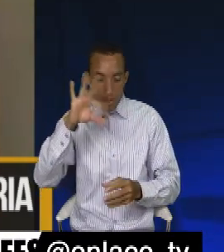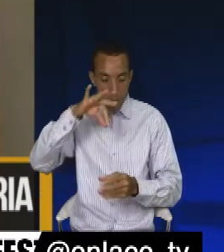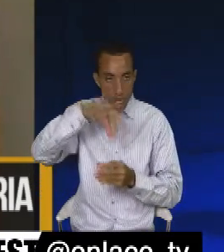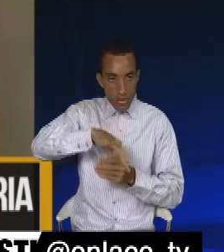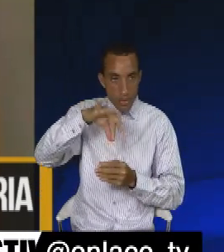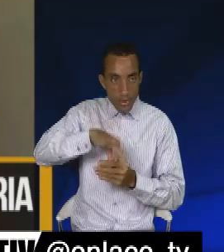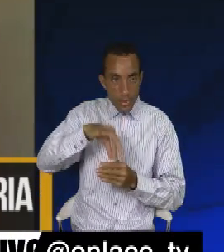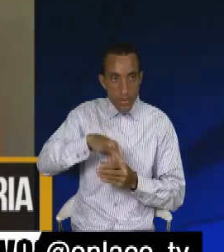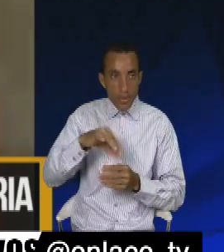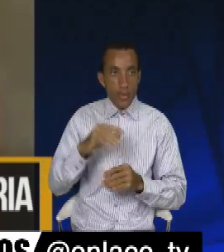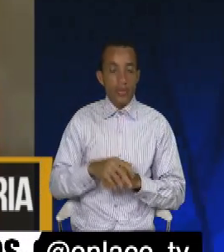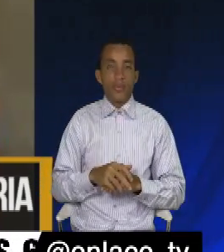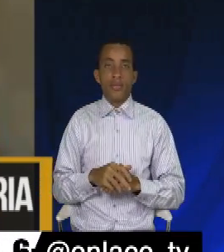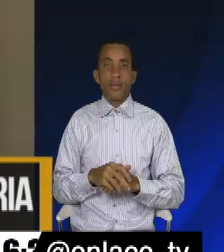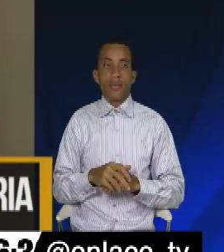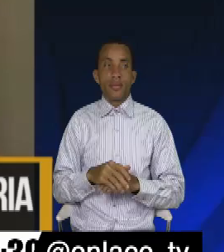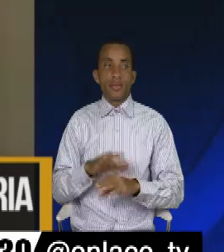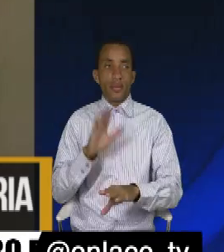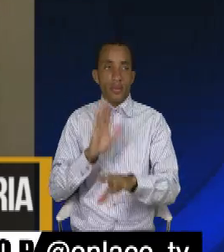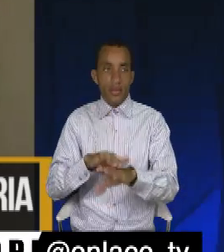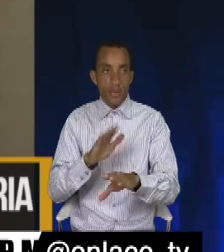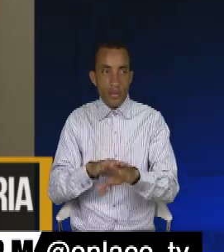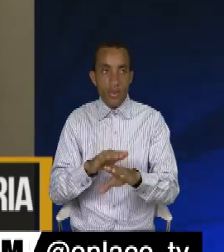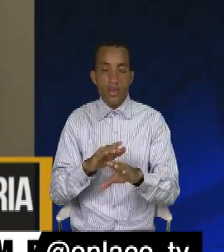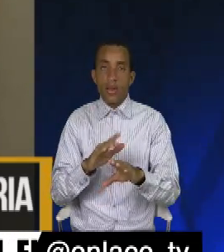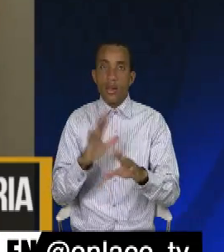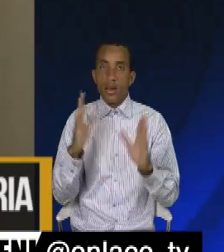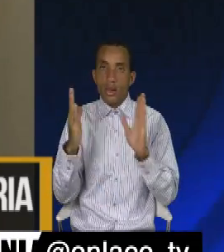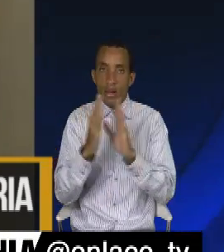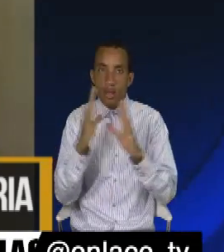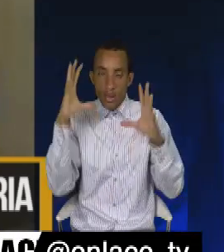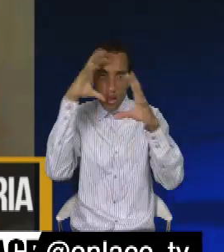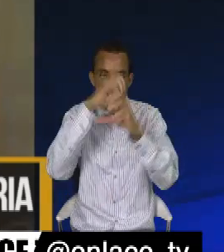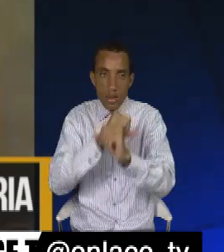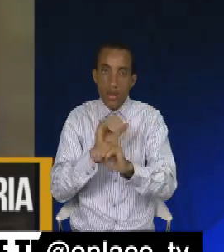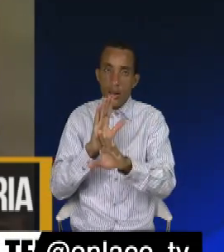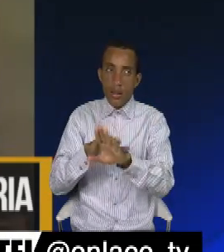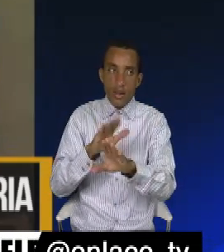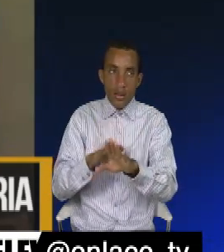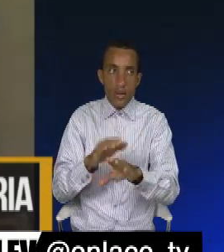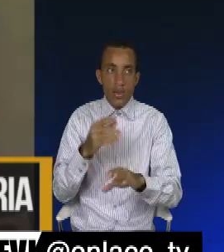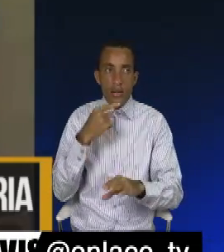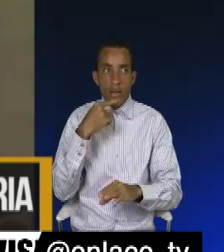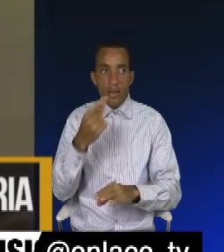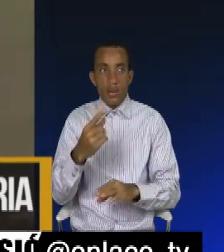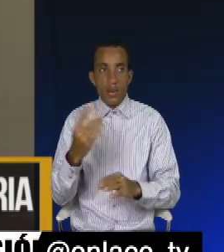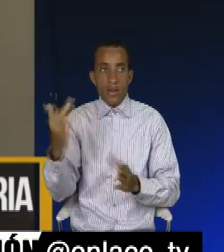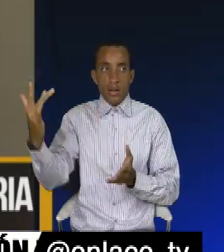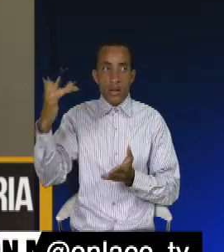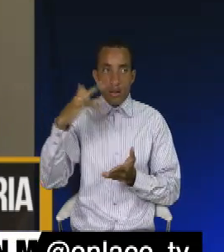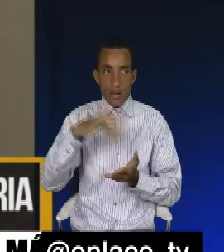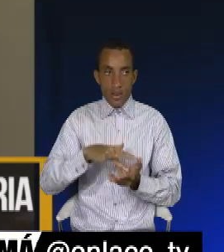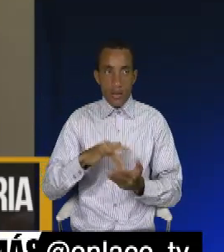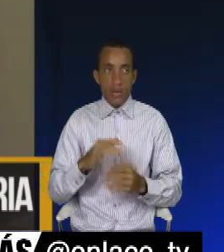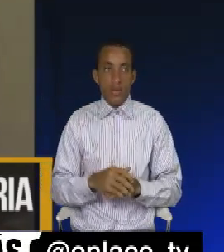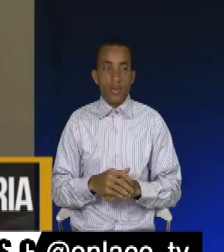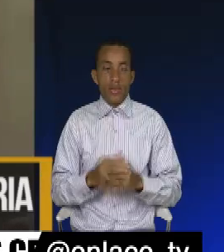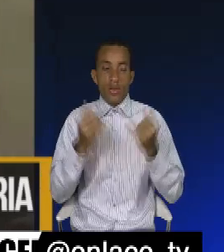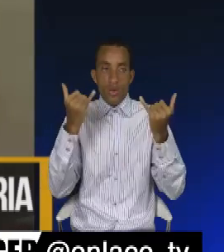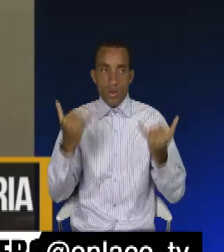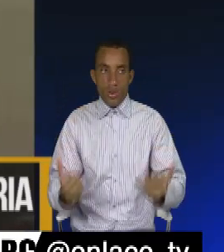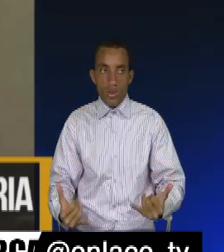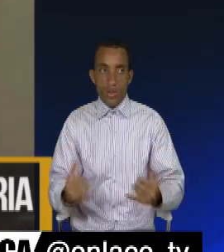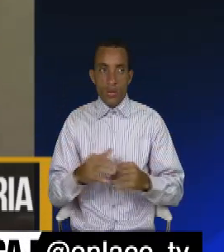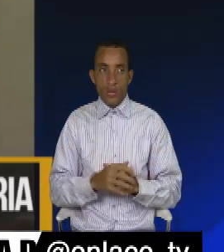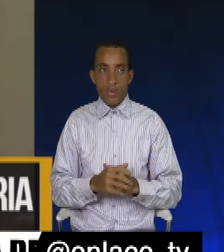Me comuniqué la misma noche con el gobernador, le dije que había nombre de prensa hoy y que